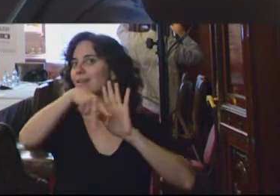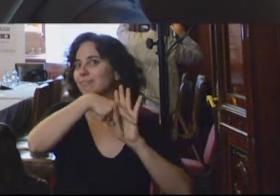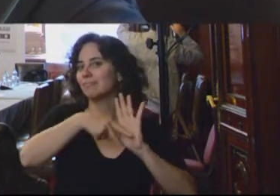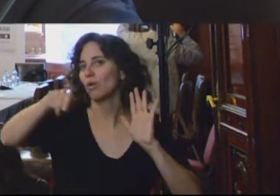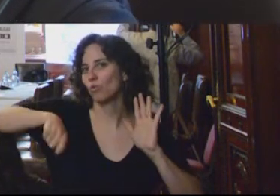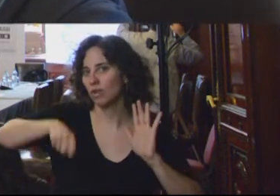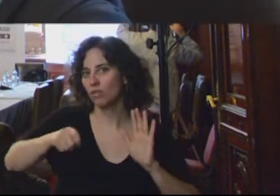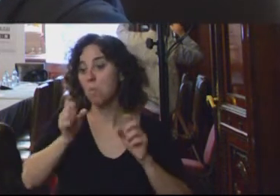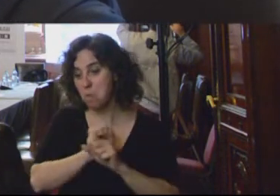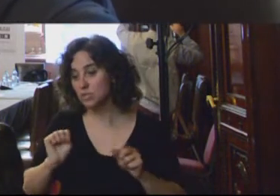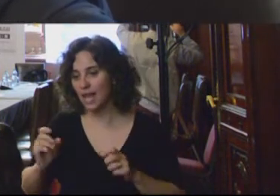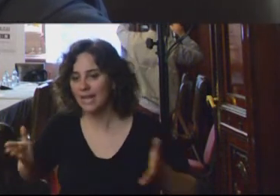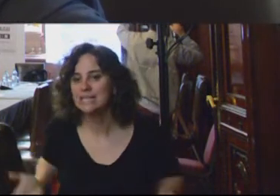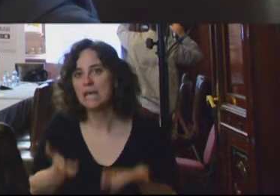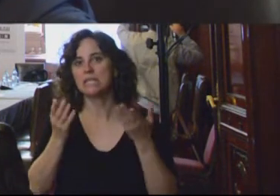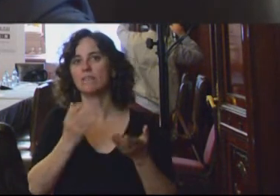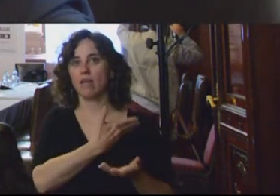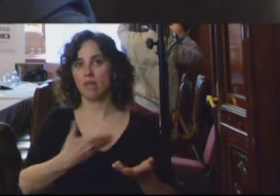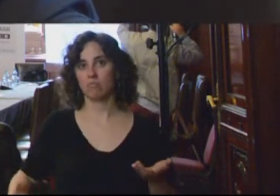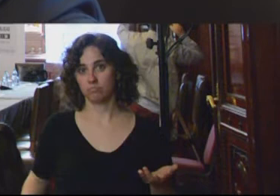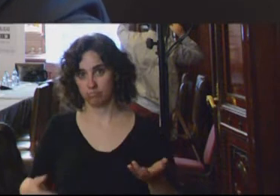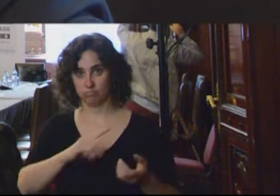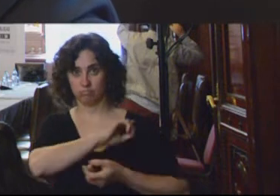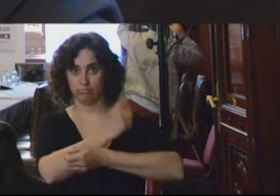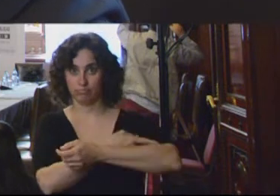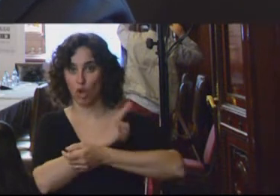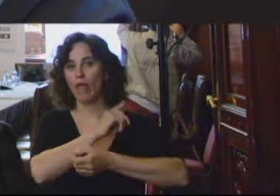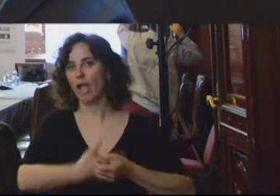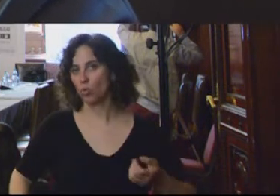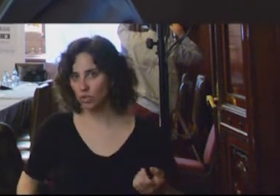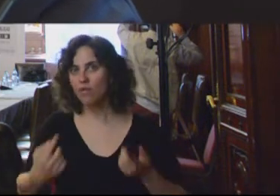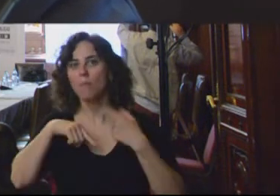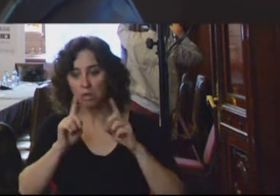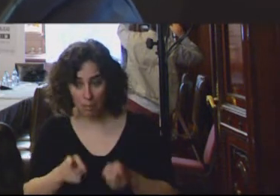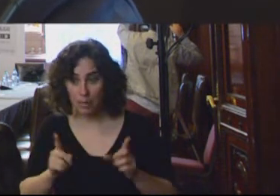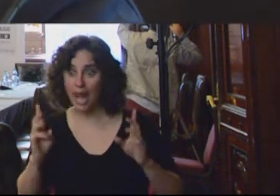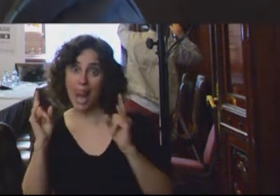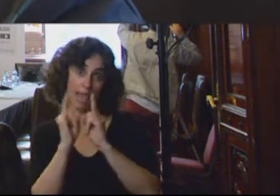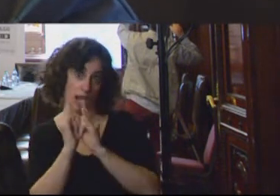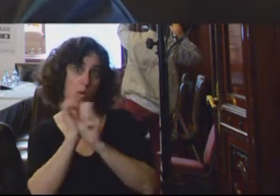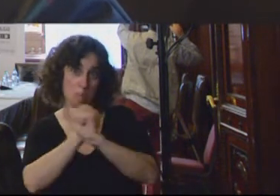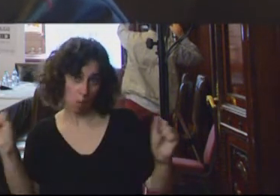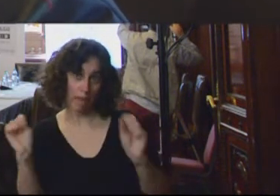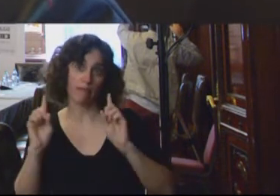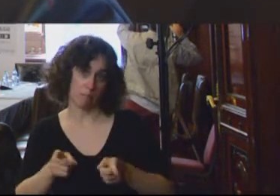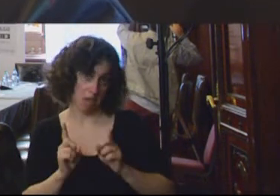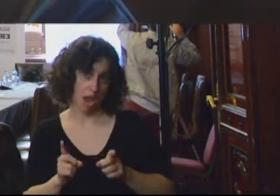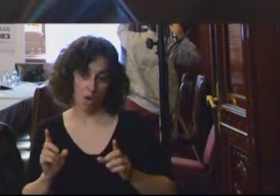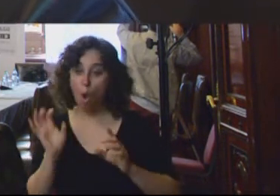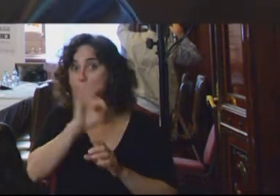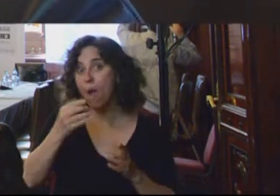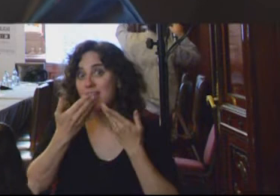de una iniciativa del Poder Ejecutivo, pero también puede ser a través de una iniciativa de legisladores o de una iniciativa